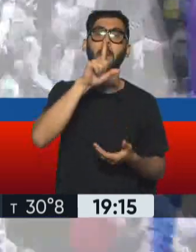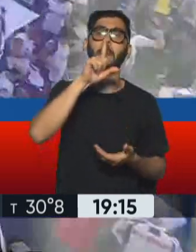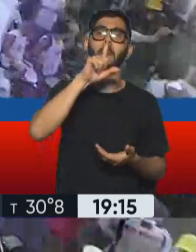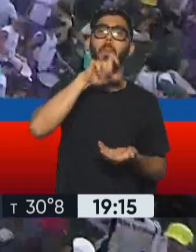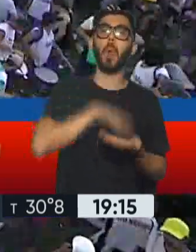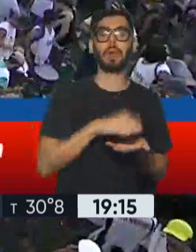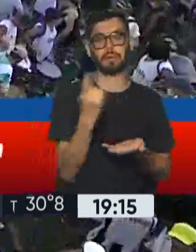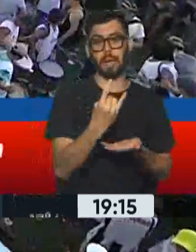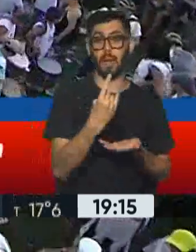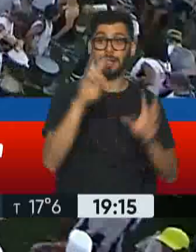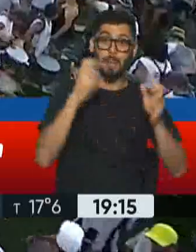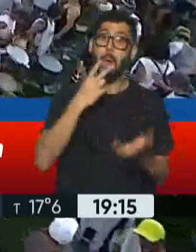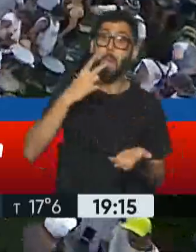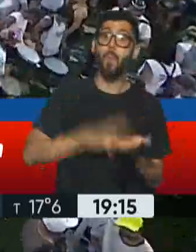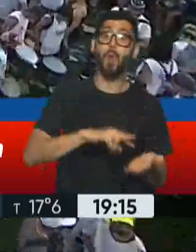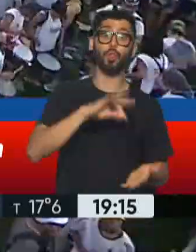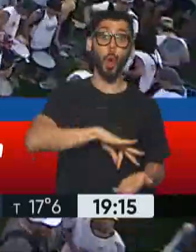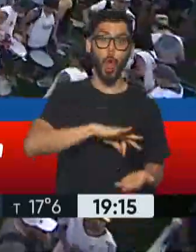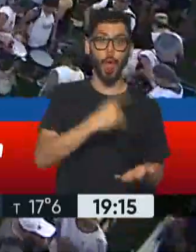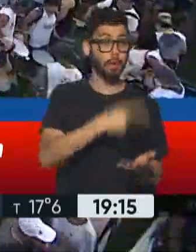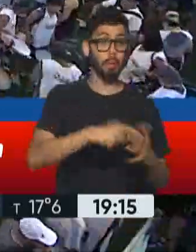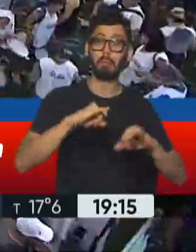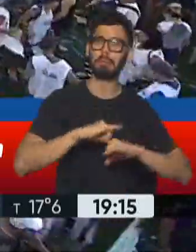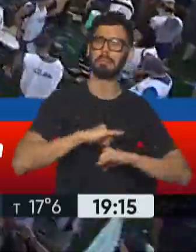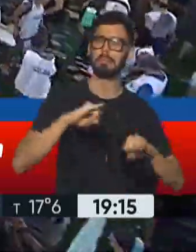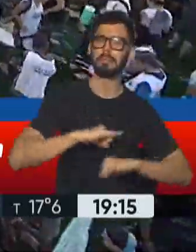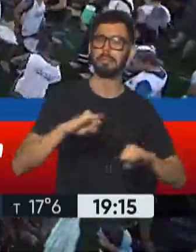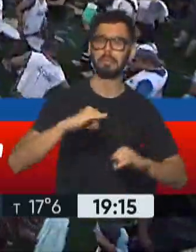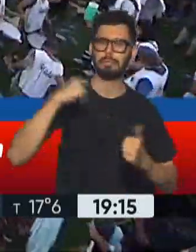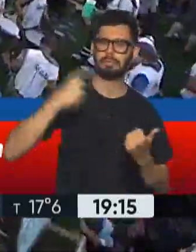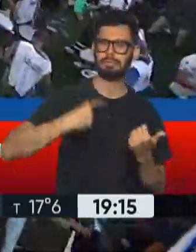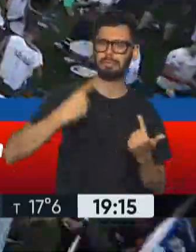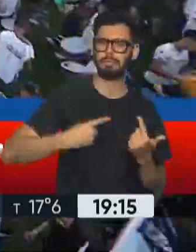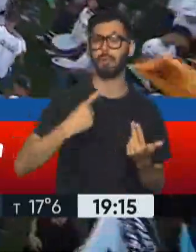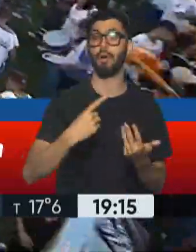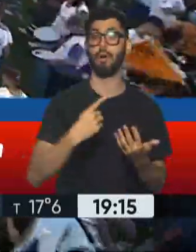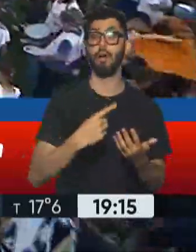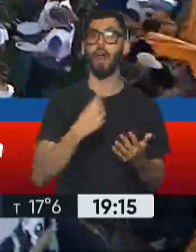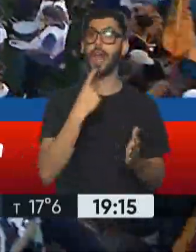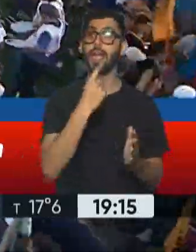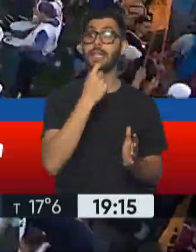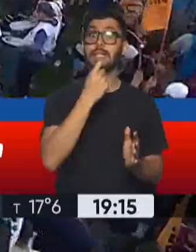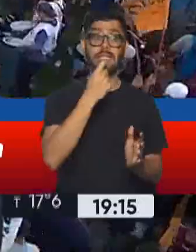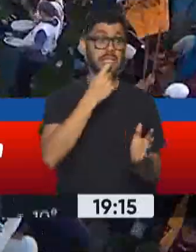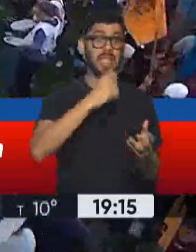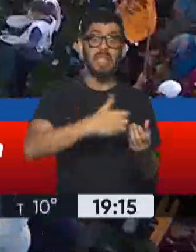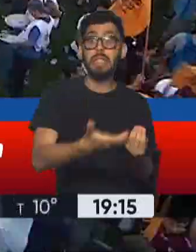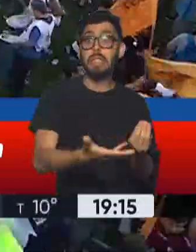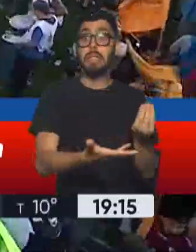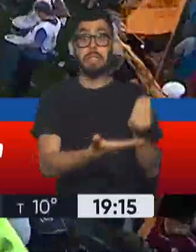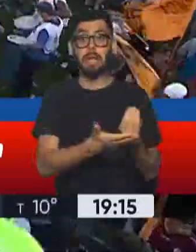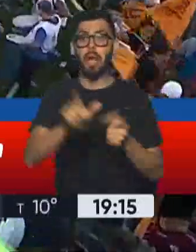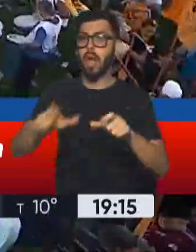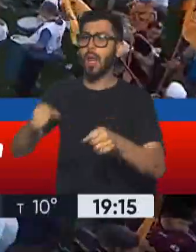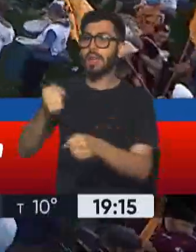las ganancias. Dijo, se la pasaron haciendo campaña, ¿sí? Que si llegaban a ser gobierno, los trabajadores no iban